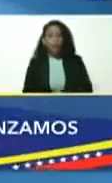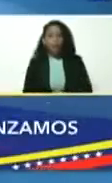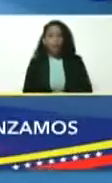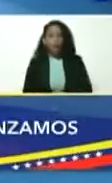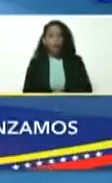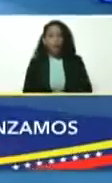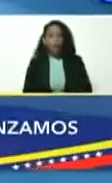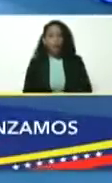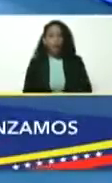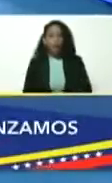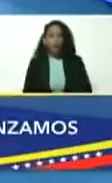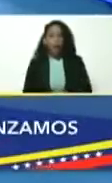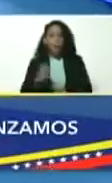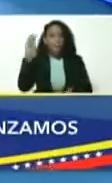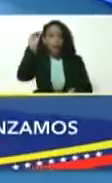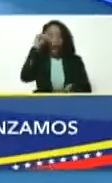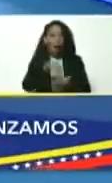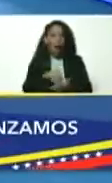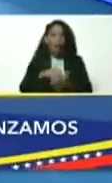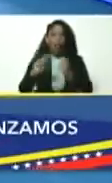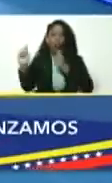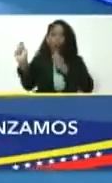maracay turmero